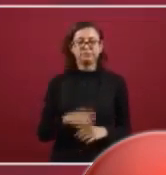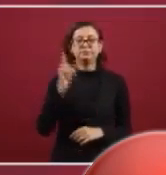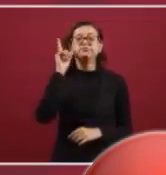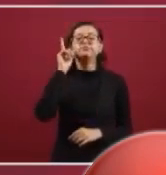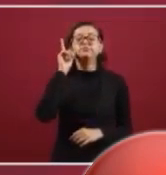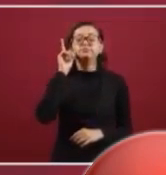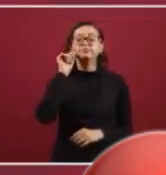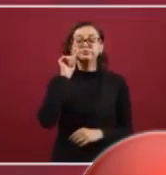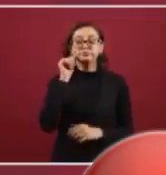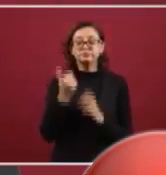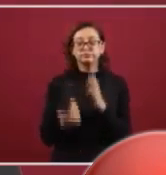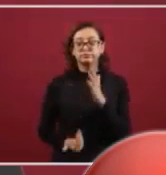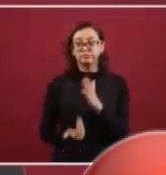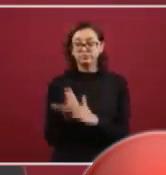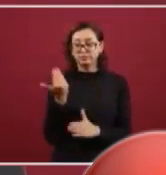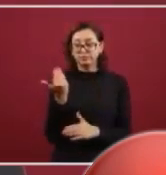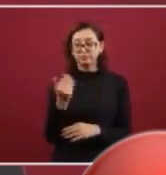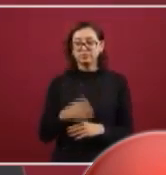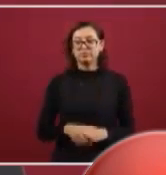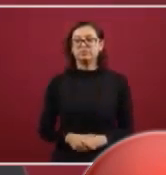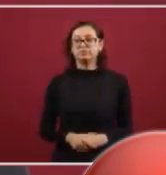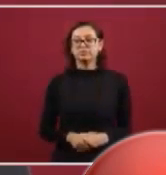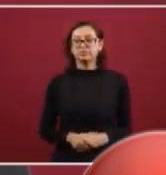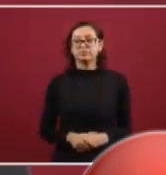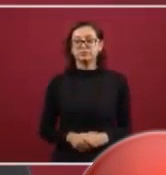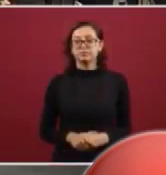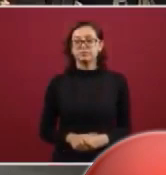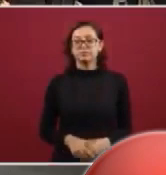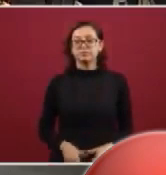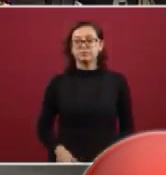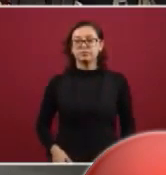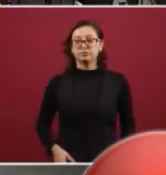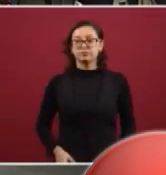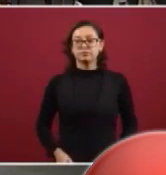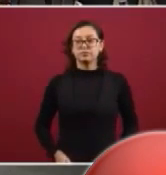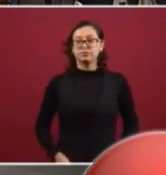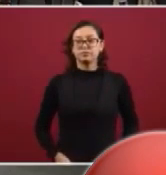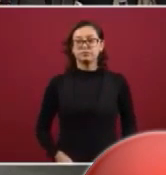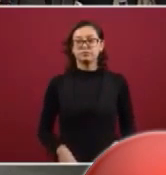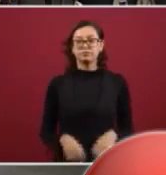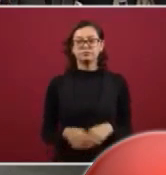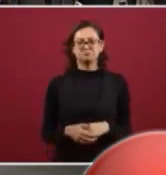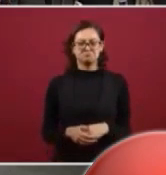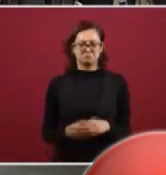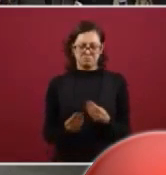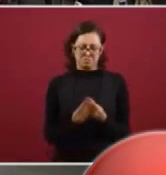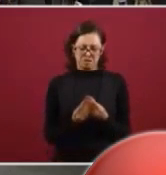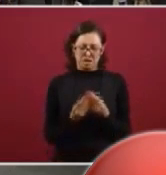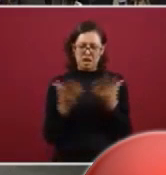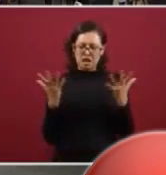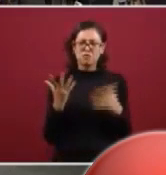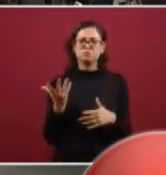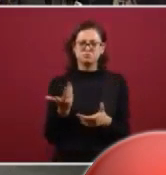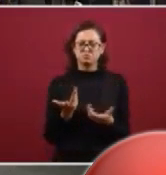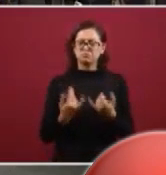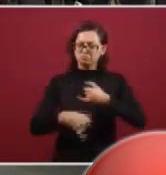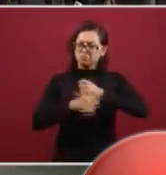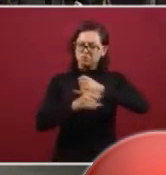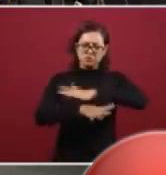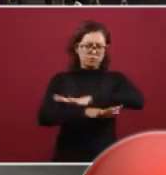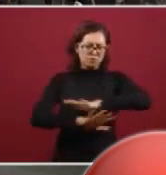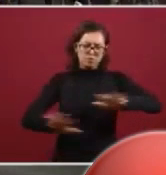mañana por la mañana. Y vamos, desde luego, a estar informando, porque es